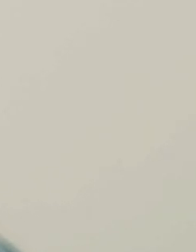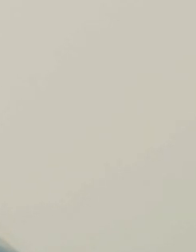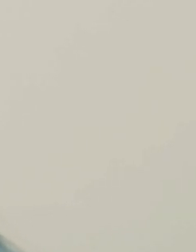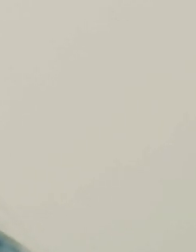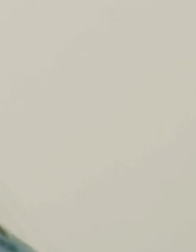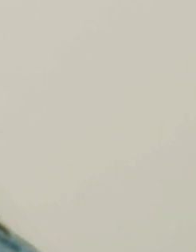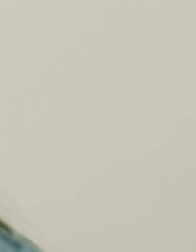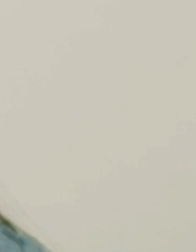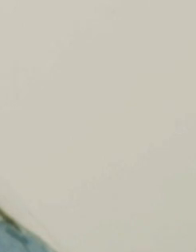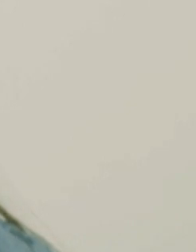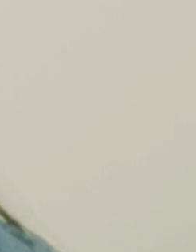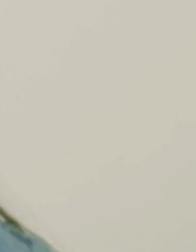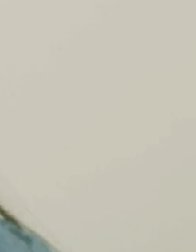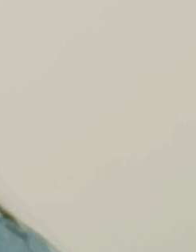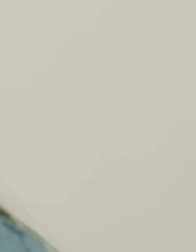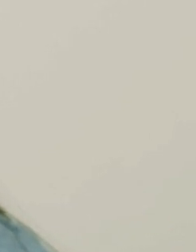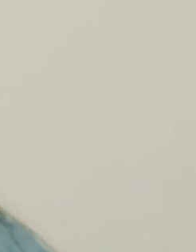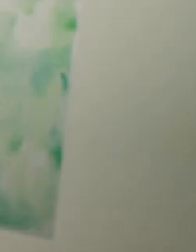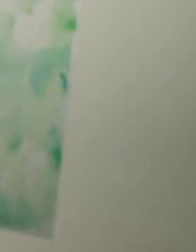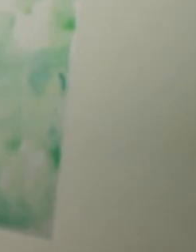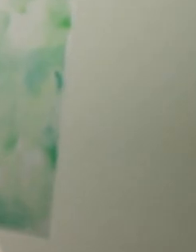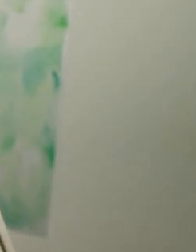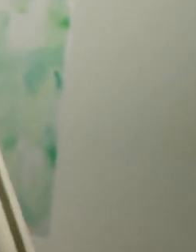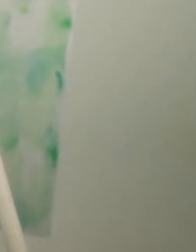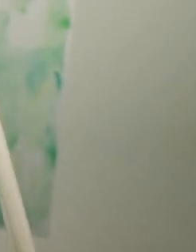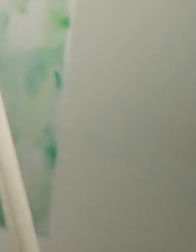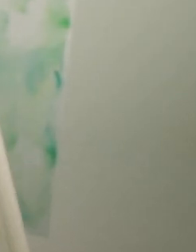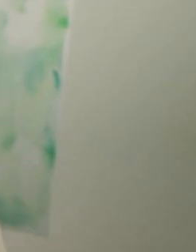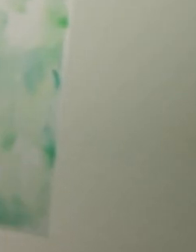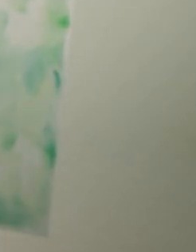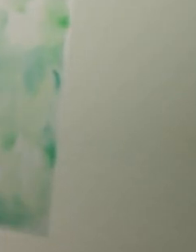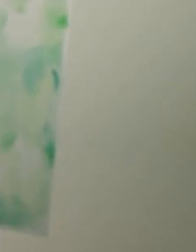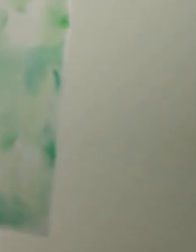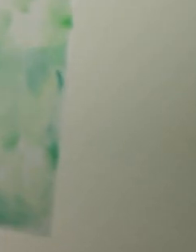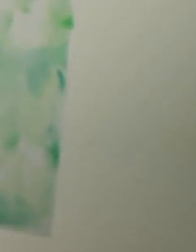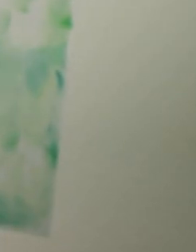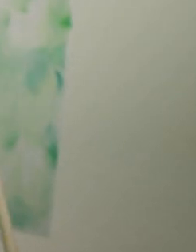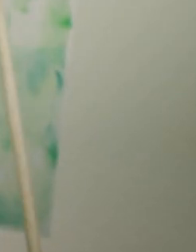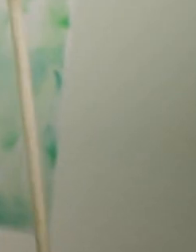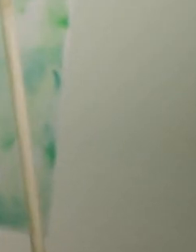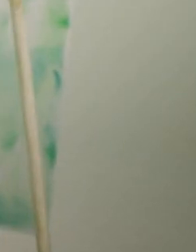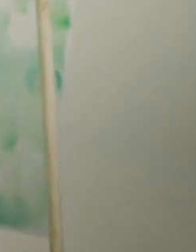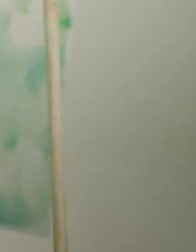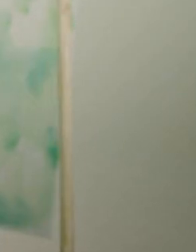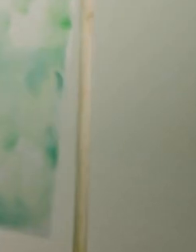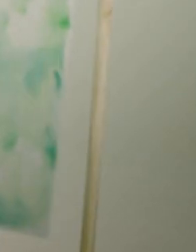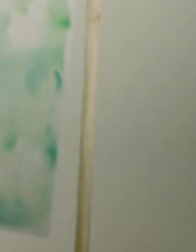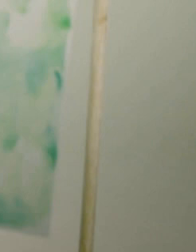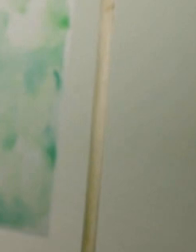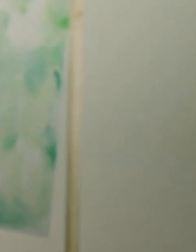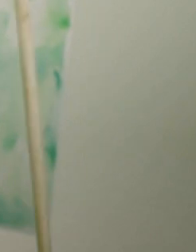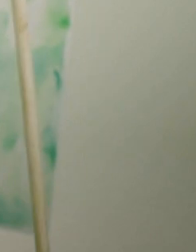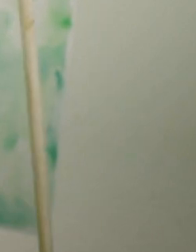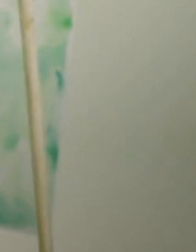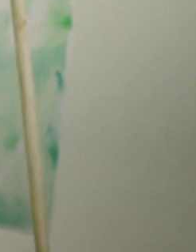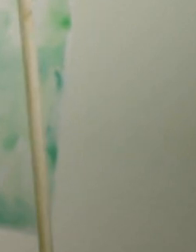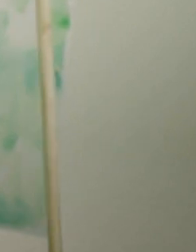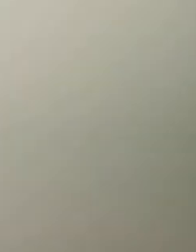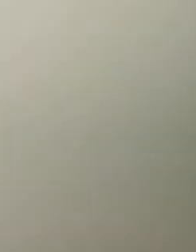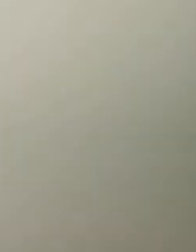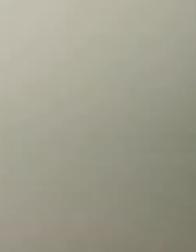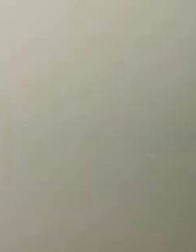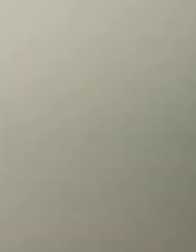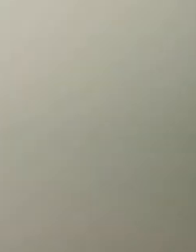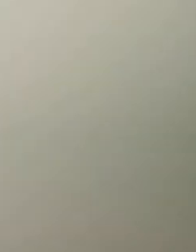Pero cuando decimos mentiras, nos copiamos de los exámenes. Estamos siendo